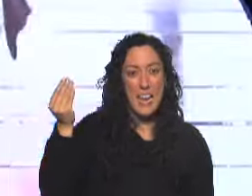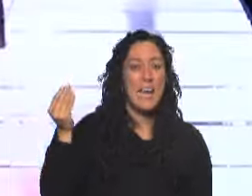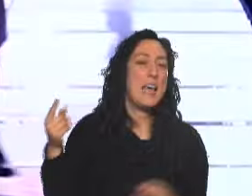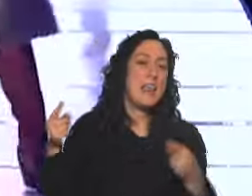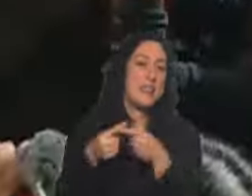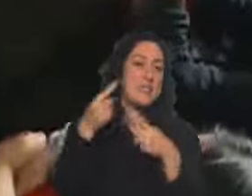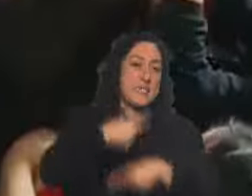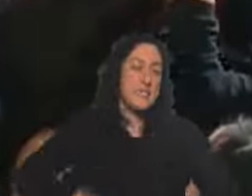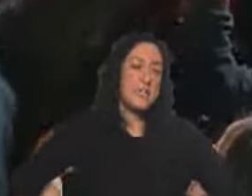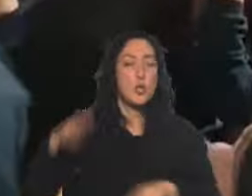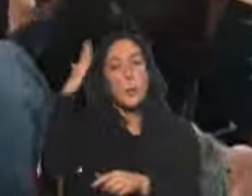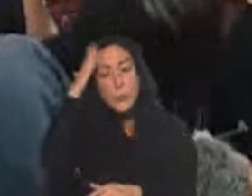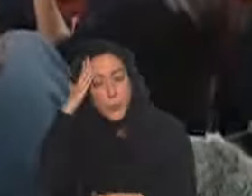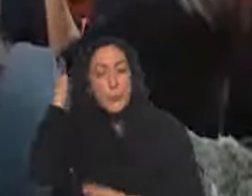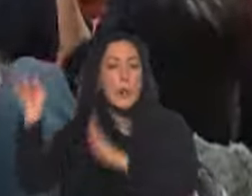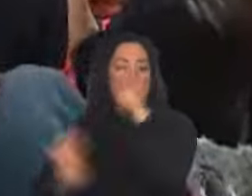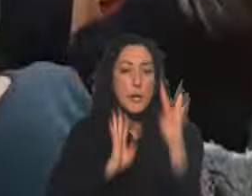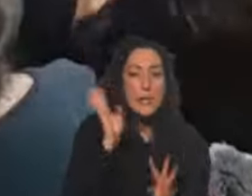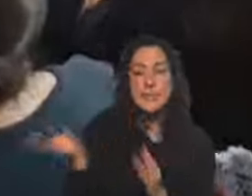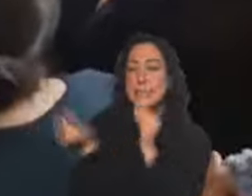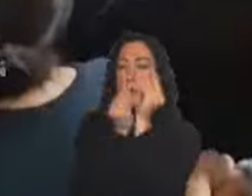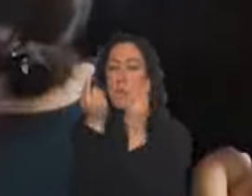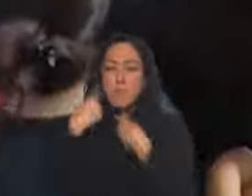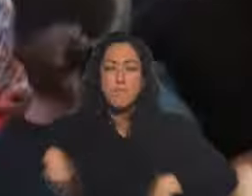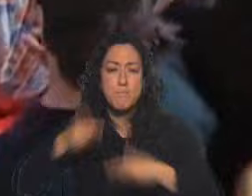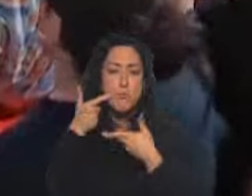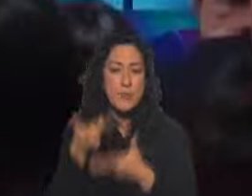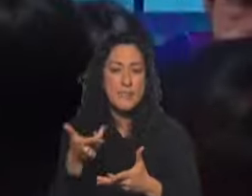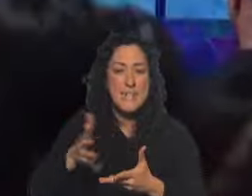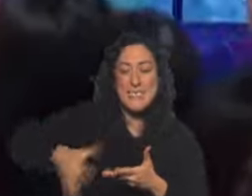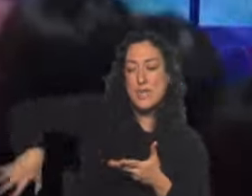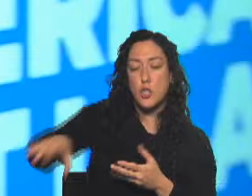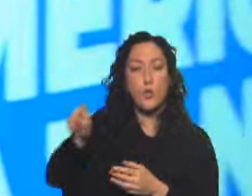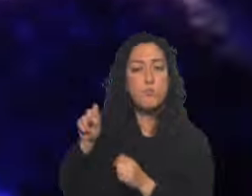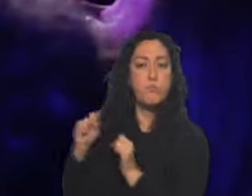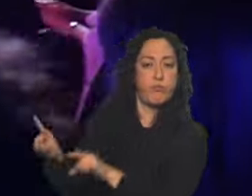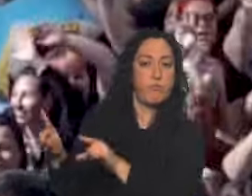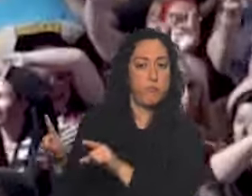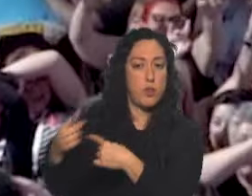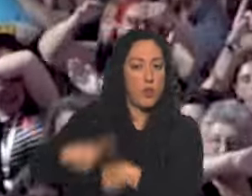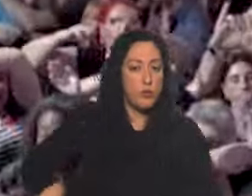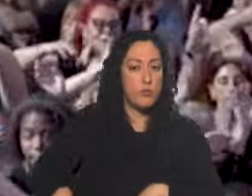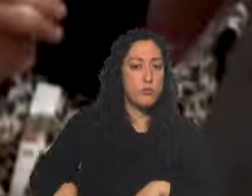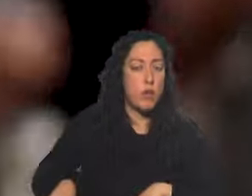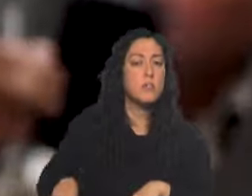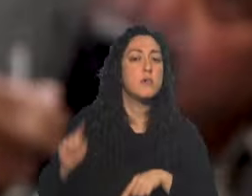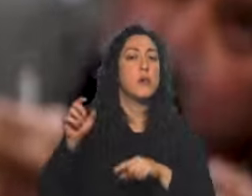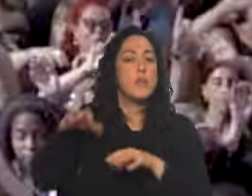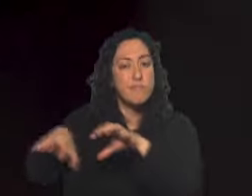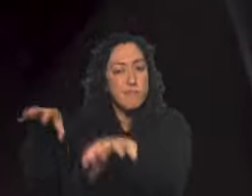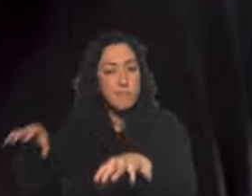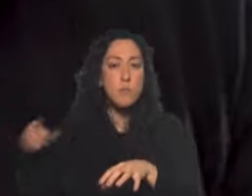destinos, cultura, gastronomía y naturaleza, con un sector exclusivo diseñado para disfrutar de lo mejor de cada uno de los estados,